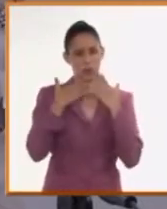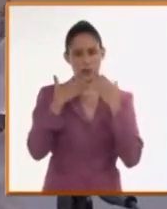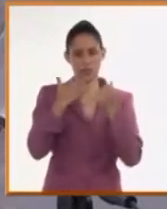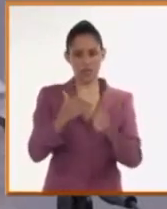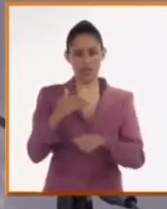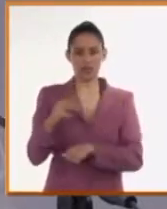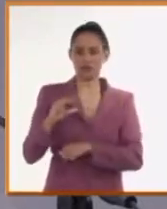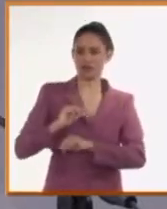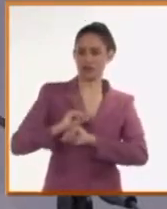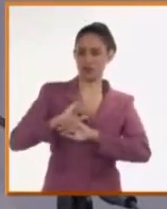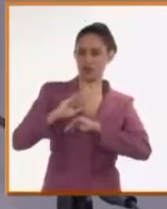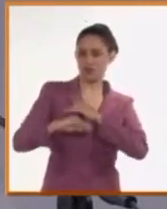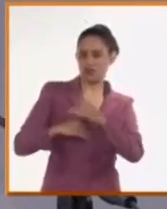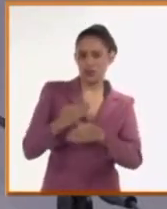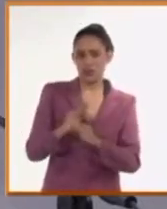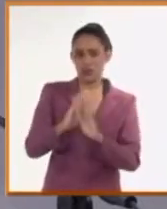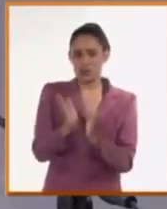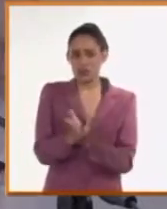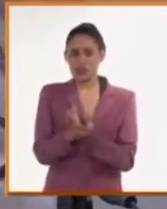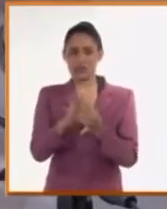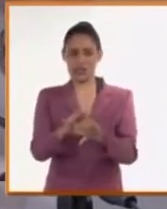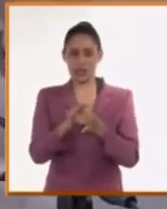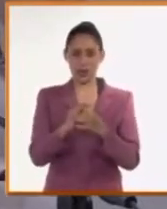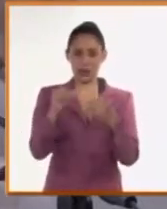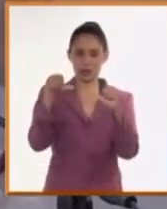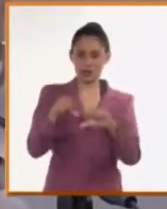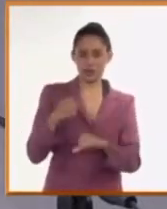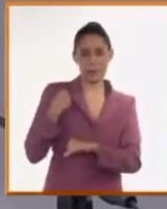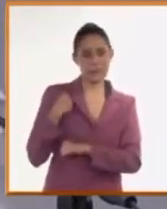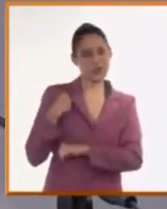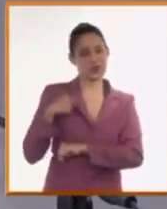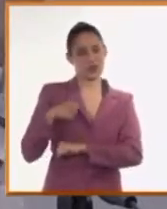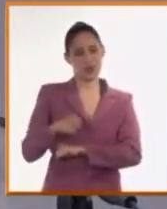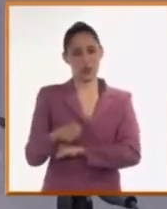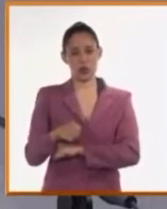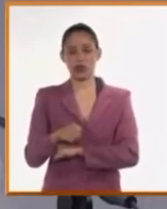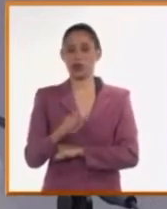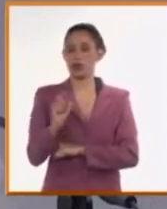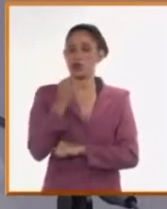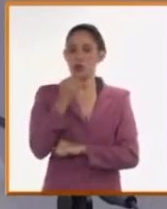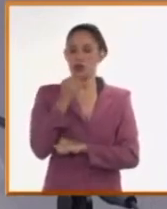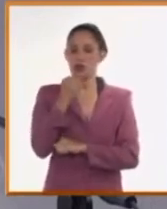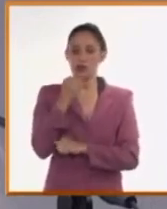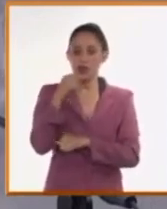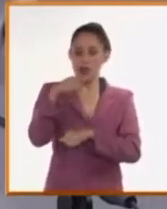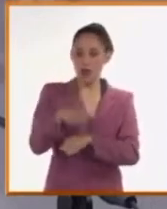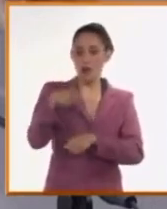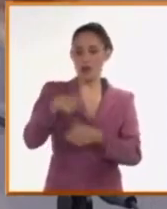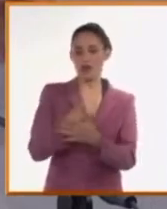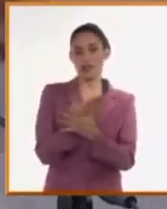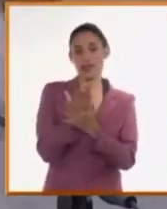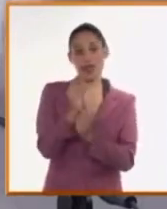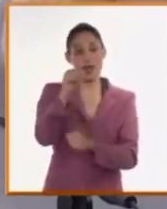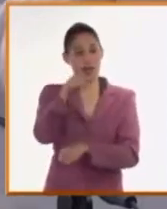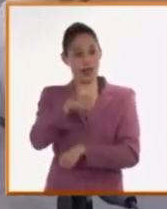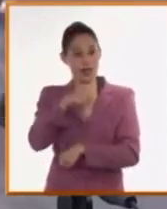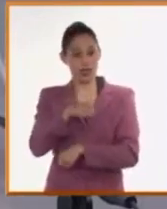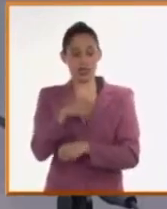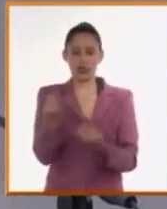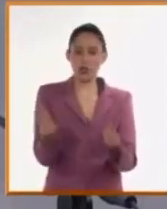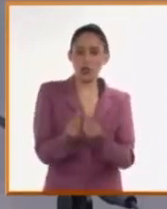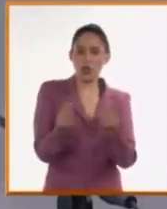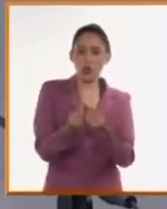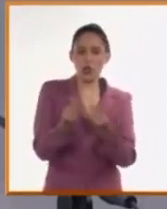opacidades y que Eh evidentemente no estaría ocurriendo lo que ocurre hoy en Palestina sin la complicidad del